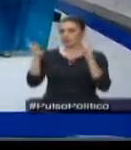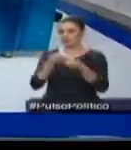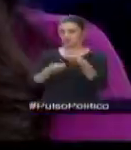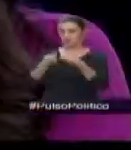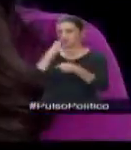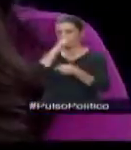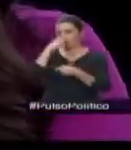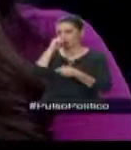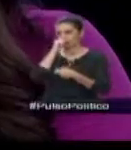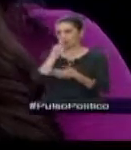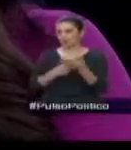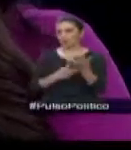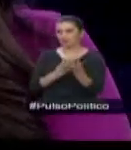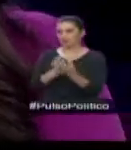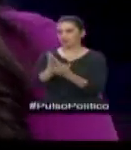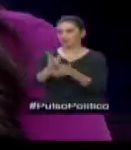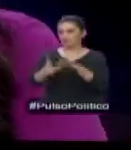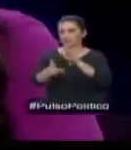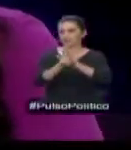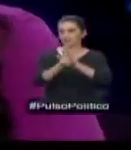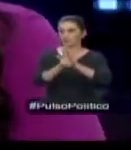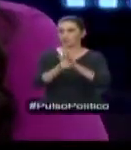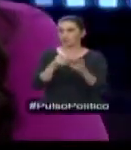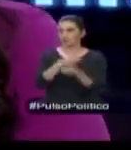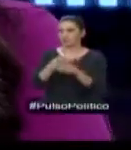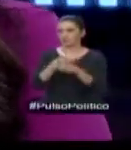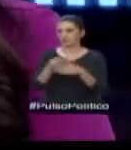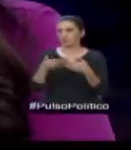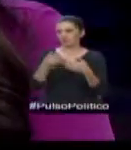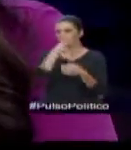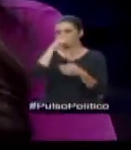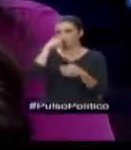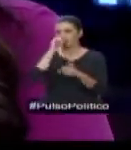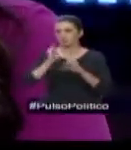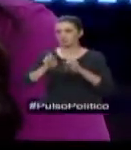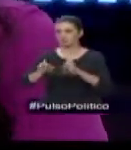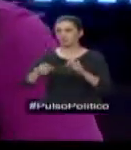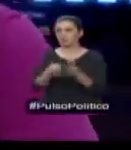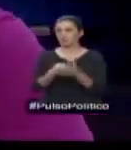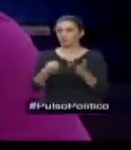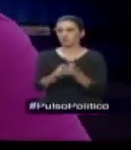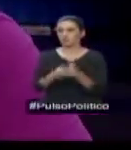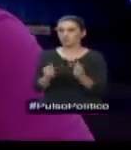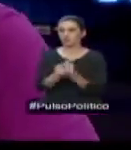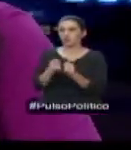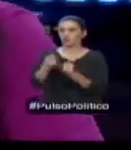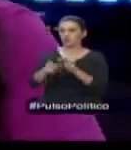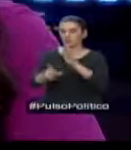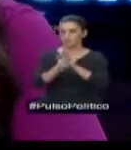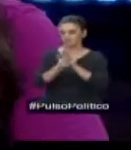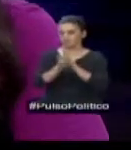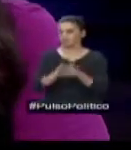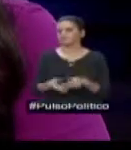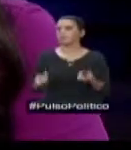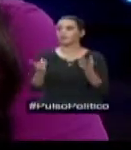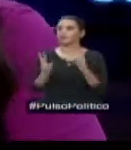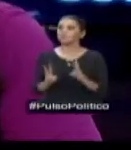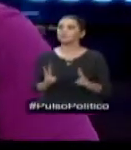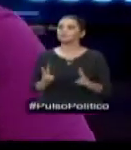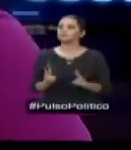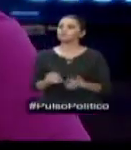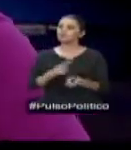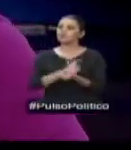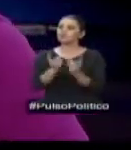que a través de la ley de prevención de drogas se permitió combatir con la aprobación de ese cuerpo legal y además con la